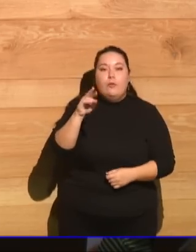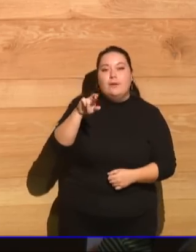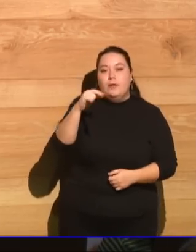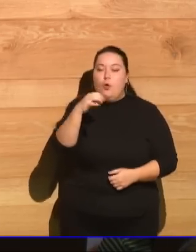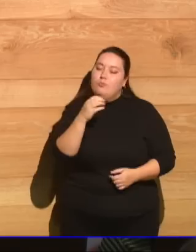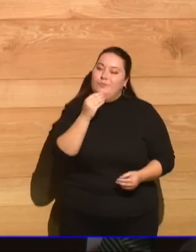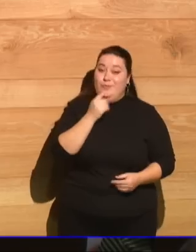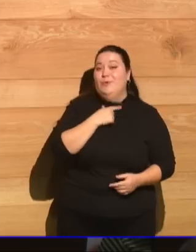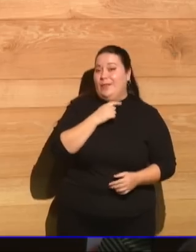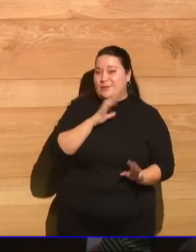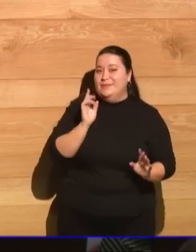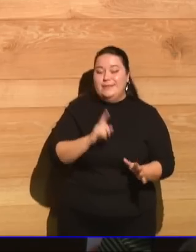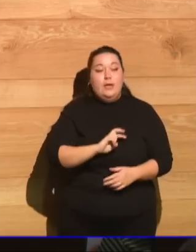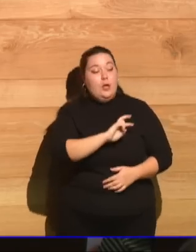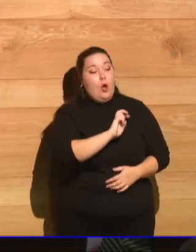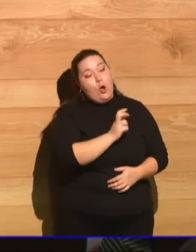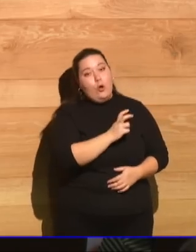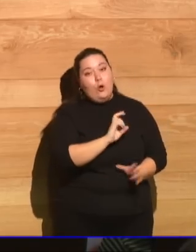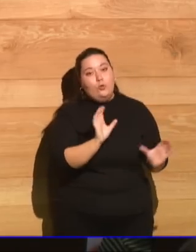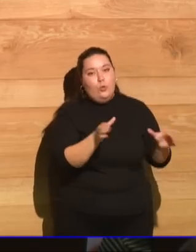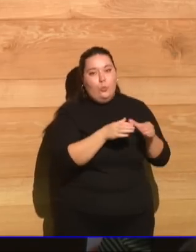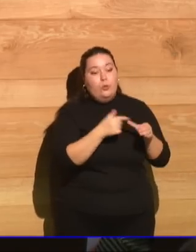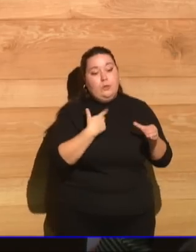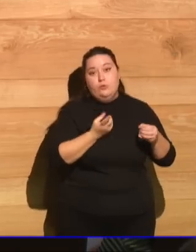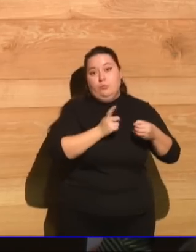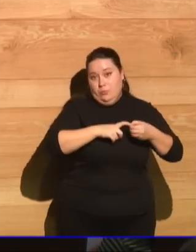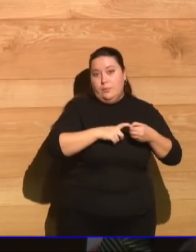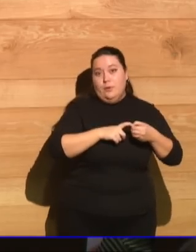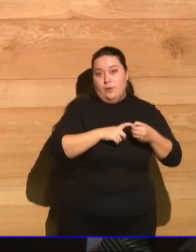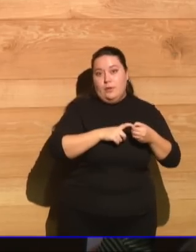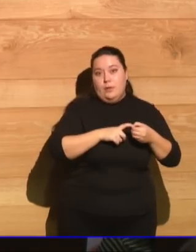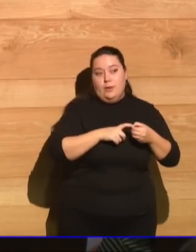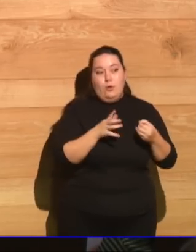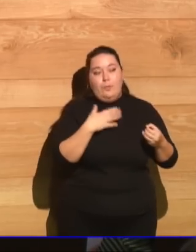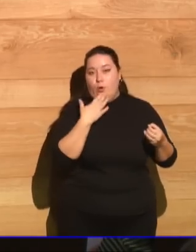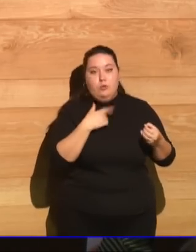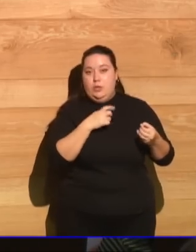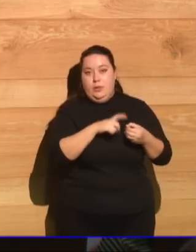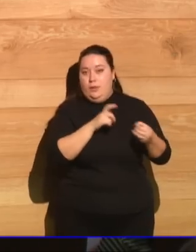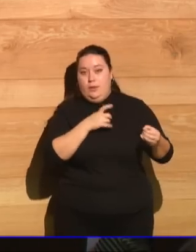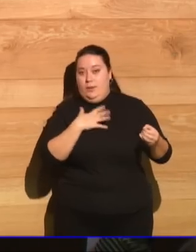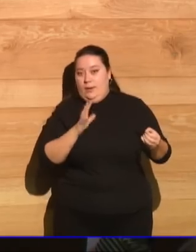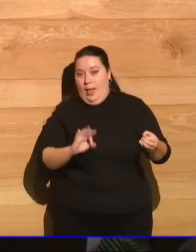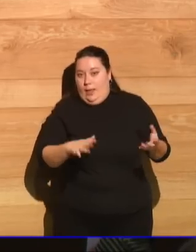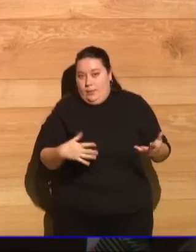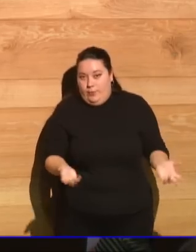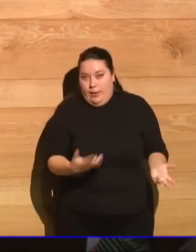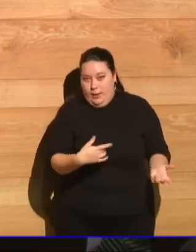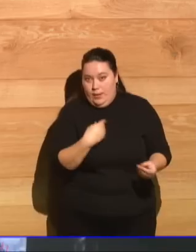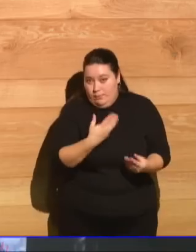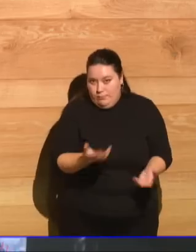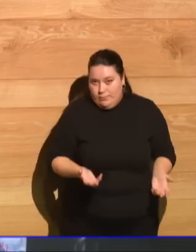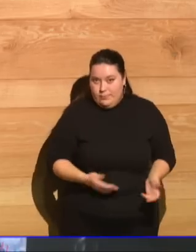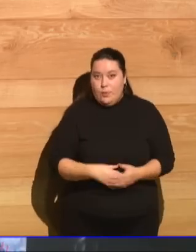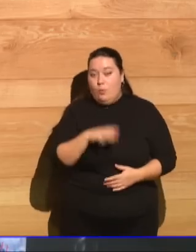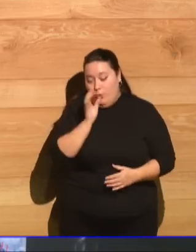¿eh? Y luego hay otro que estoy yo. Más pero- sobrio. Pero vamos, como si no estuviera. Y, Por y- eso